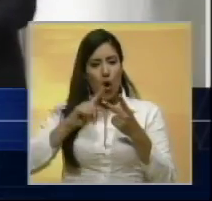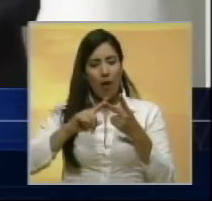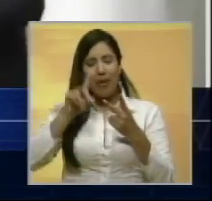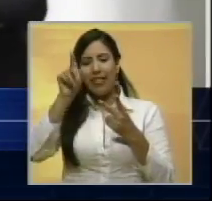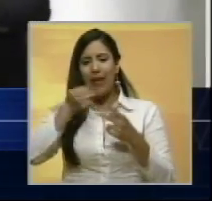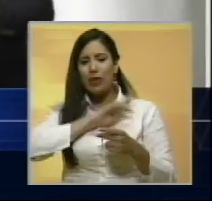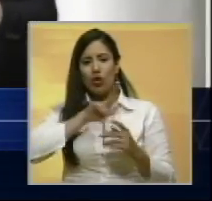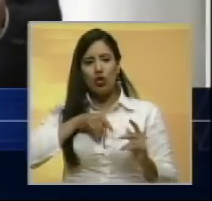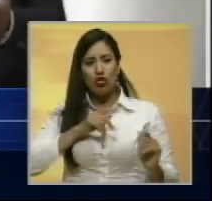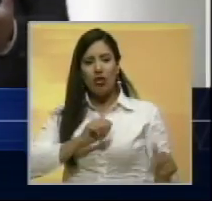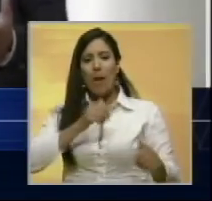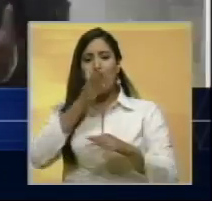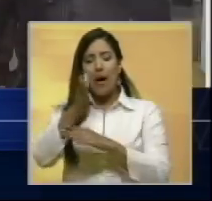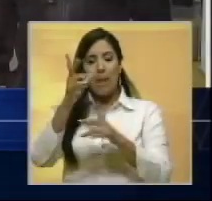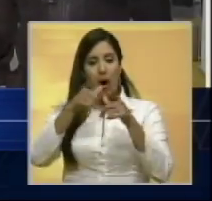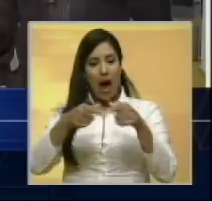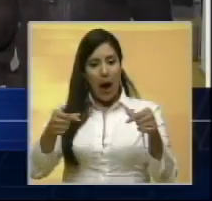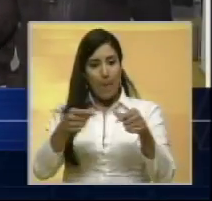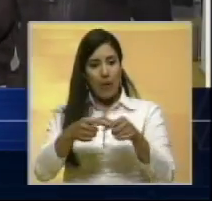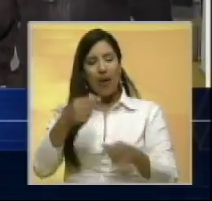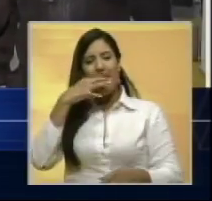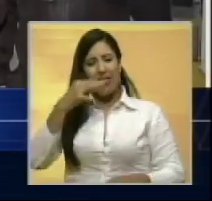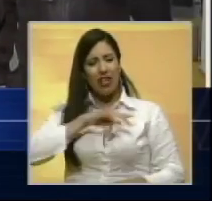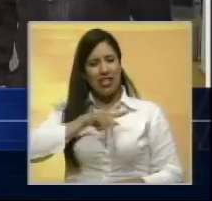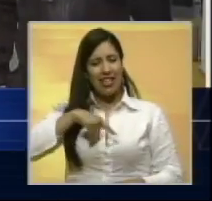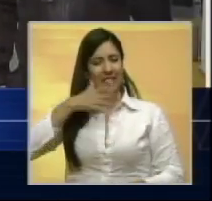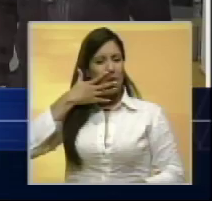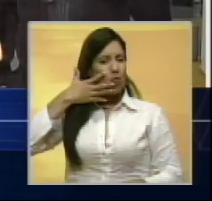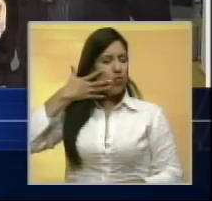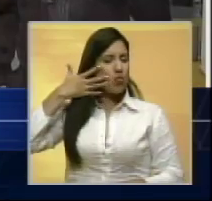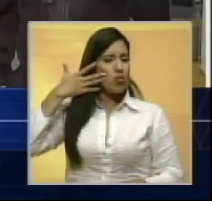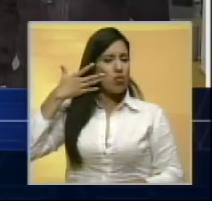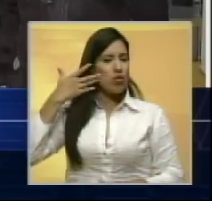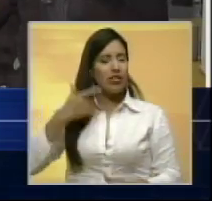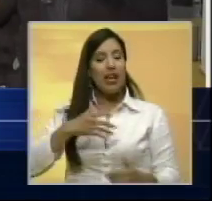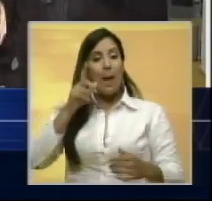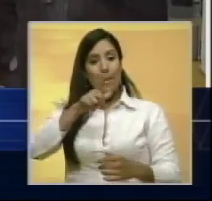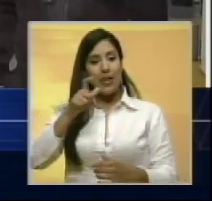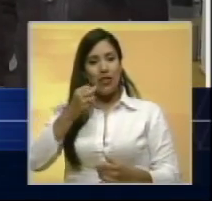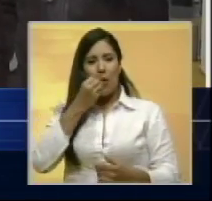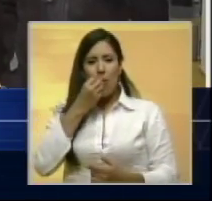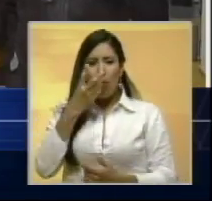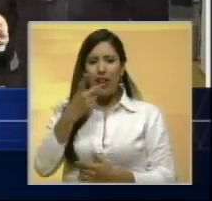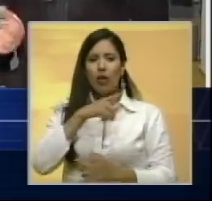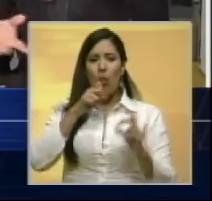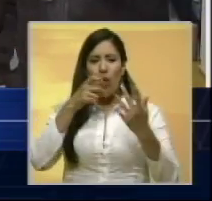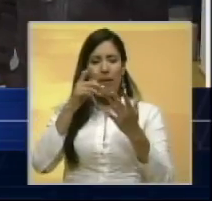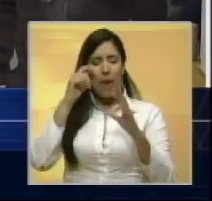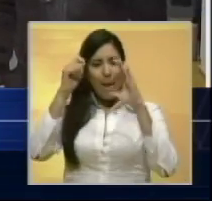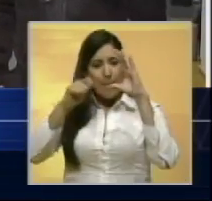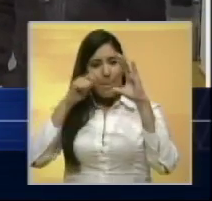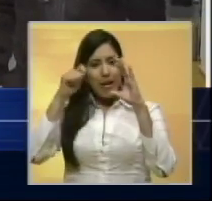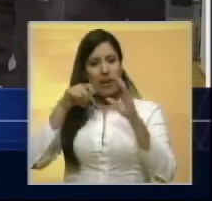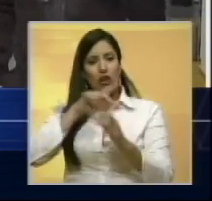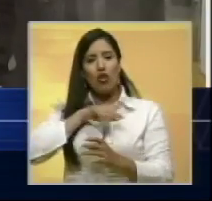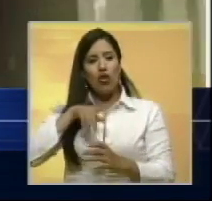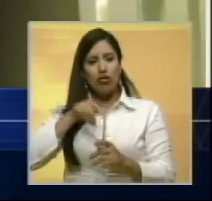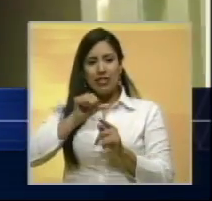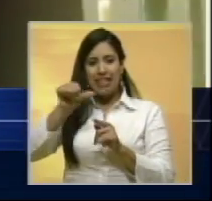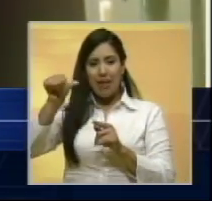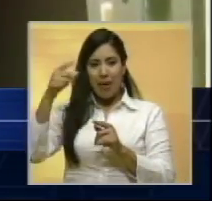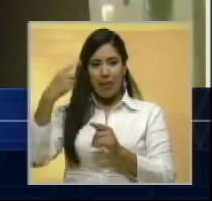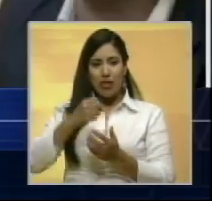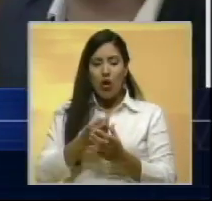que nos toca ir a Japón. Bueno, y de verdad que nos sentimos orgullosos de que la gente haya recibido de buena manera nuestro nuevo videoclip que lo lanzamos hace una